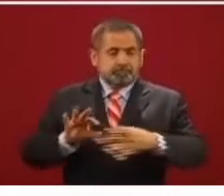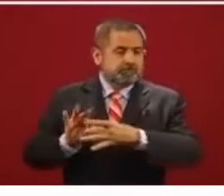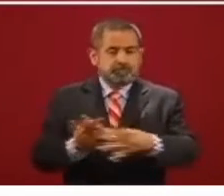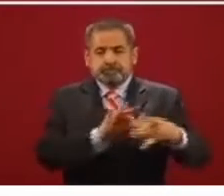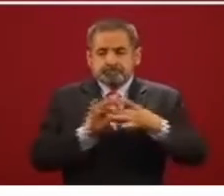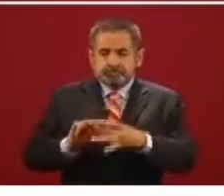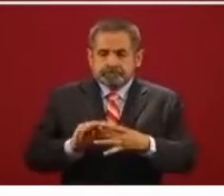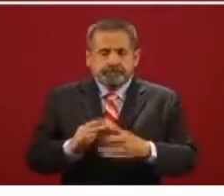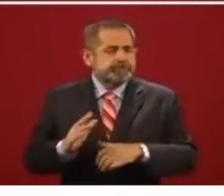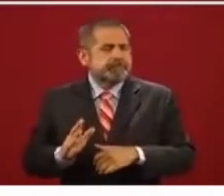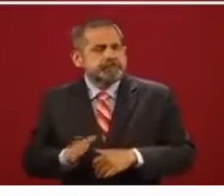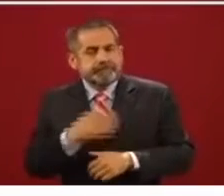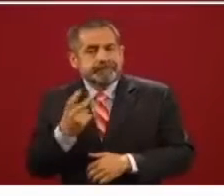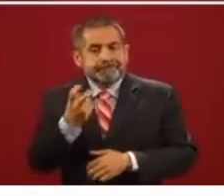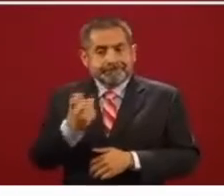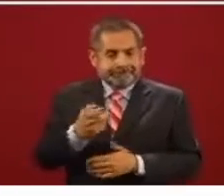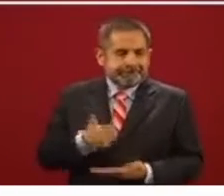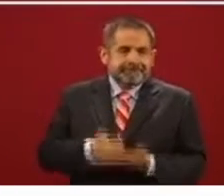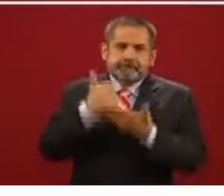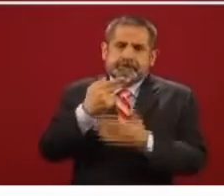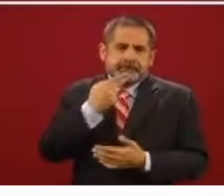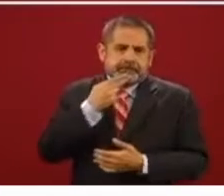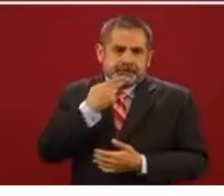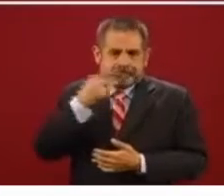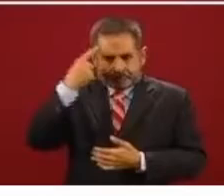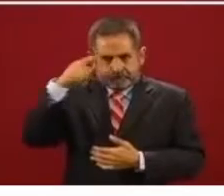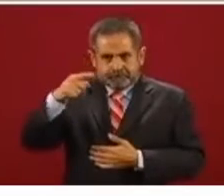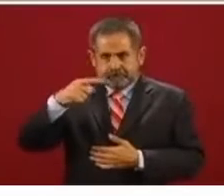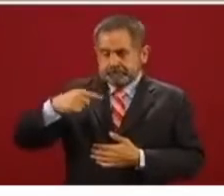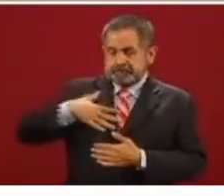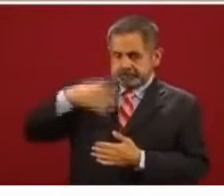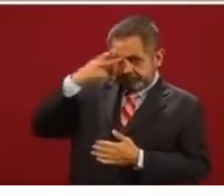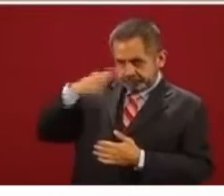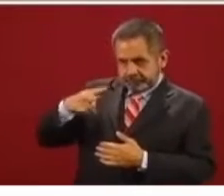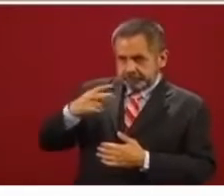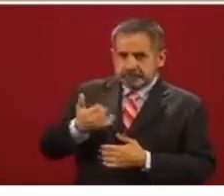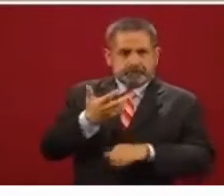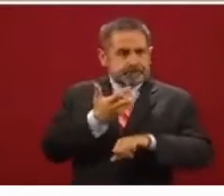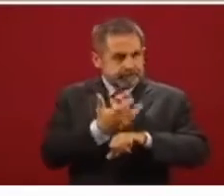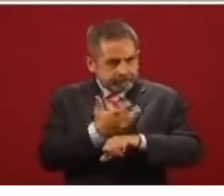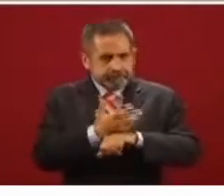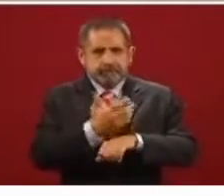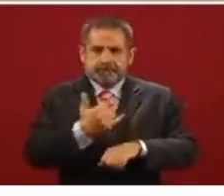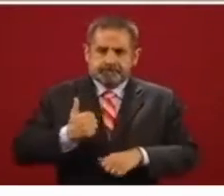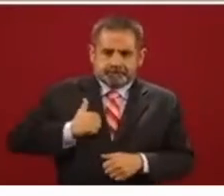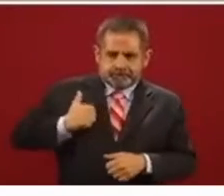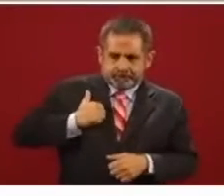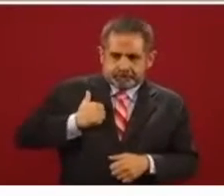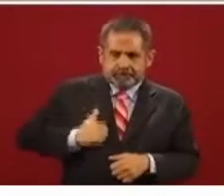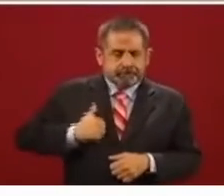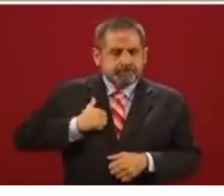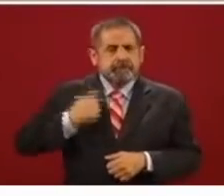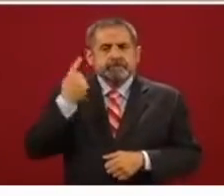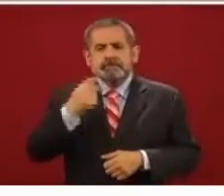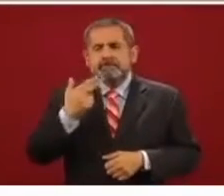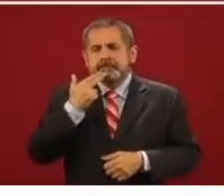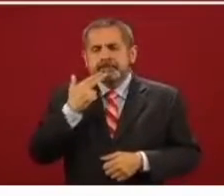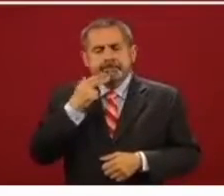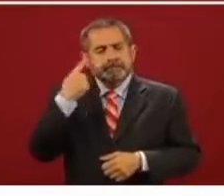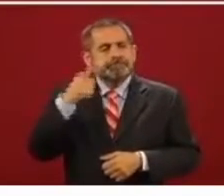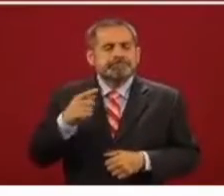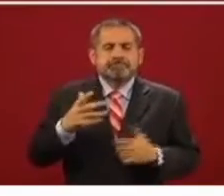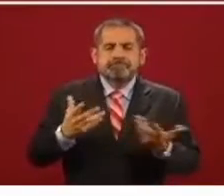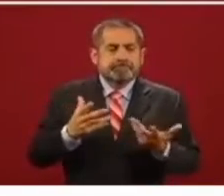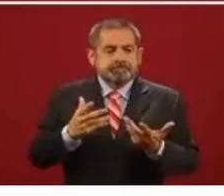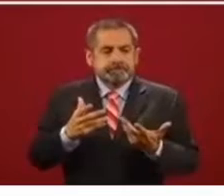¿Por qué? Porque eso nos va a ayudar mucho, tanto a México como a Estados Unidos como a Canadá, para